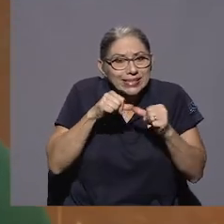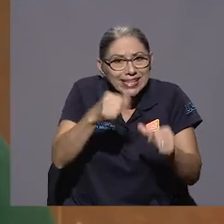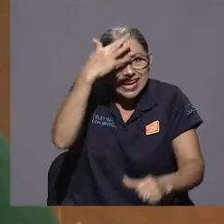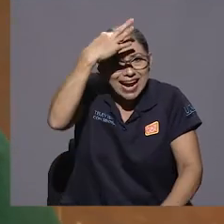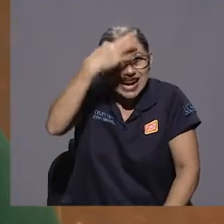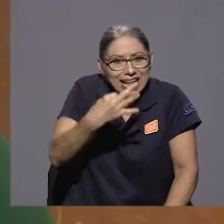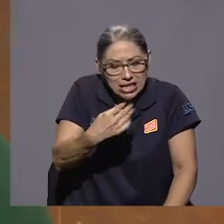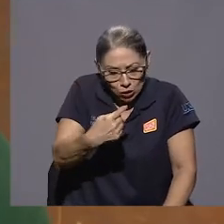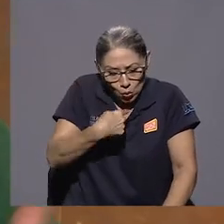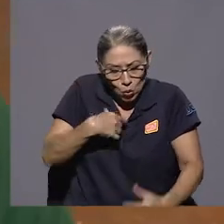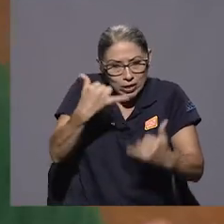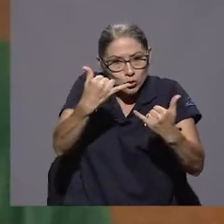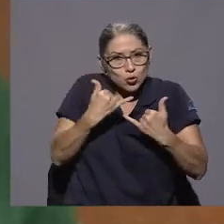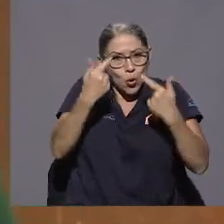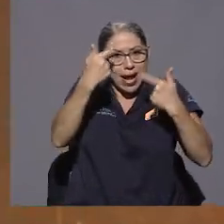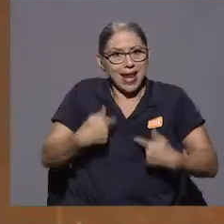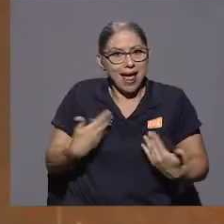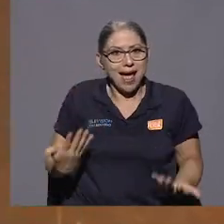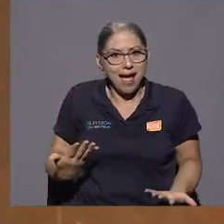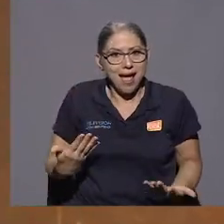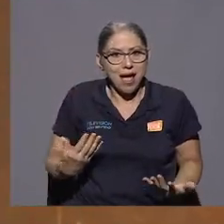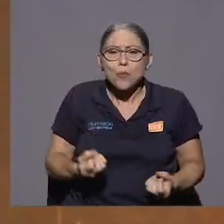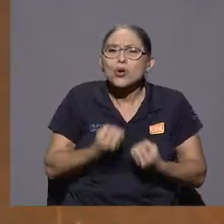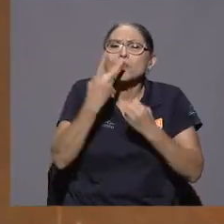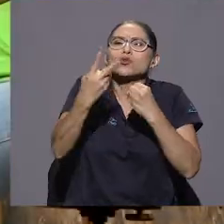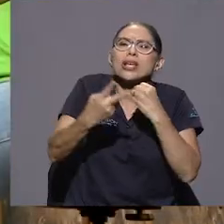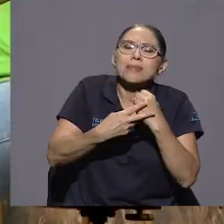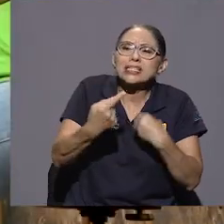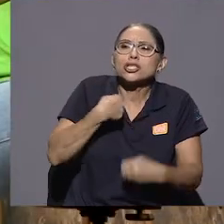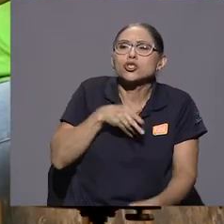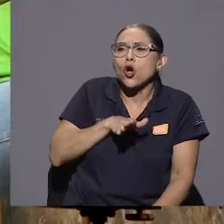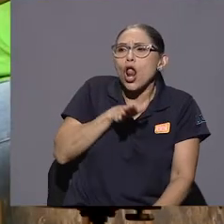era. Porque yo muchas veces le llegué a decir,